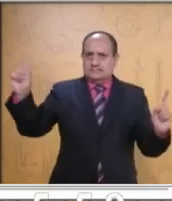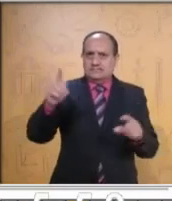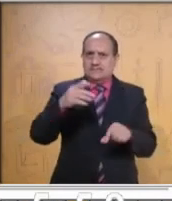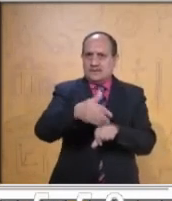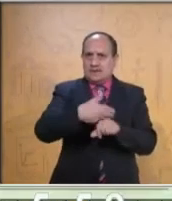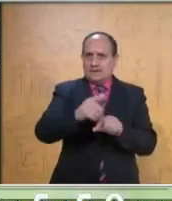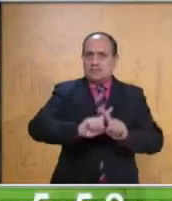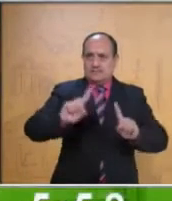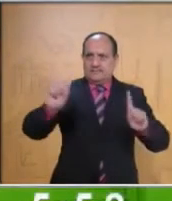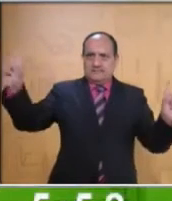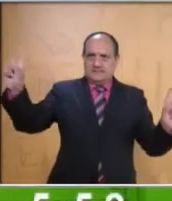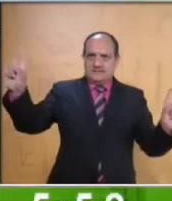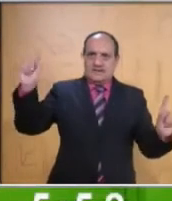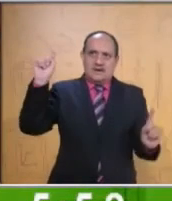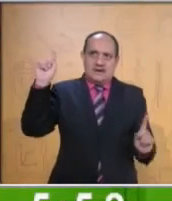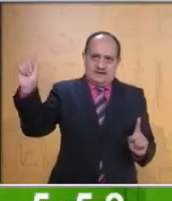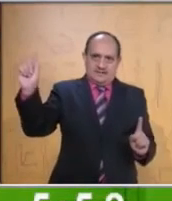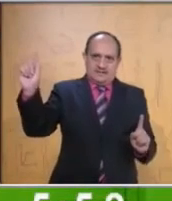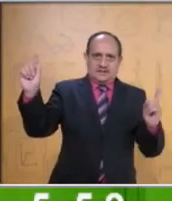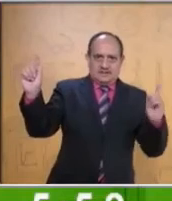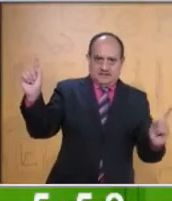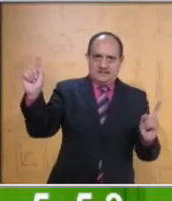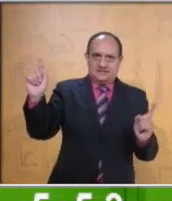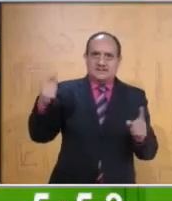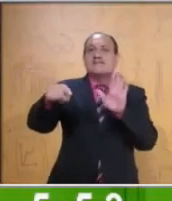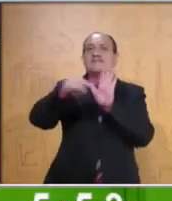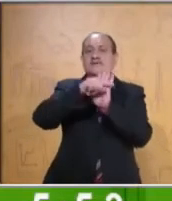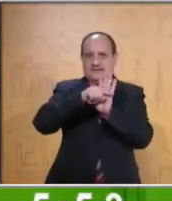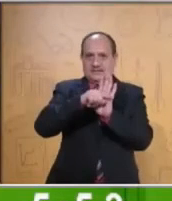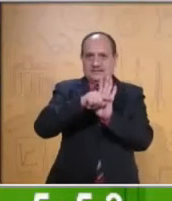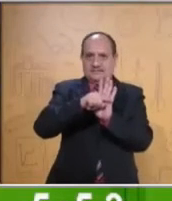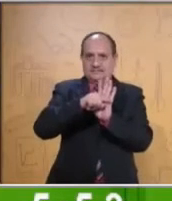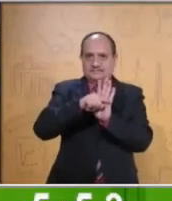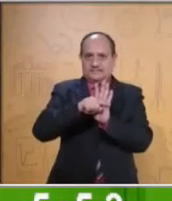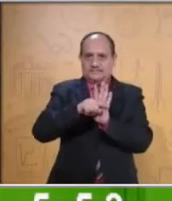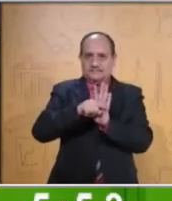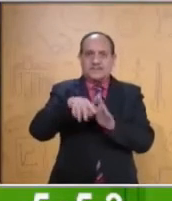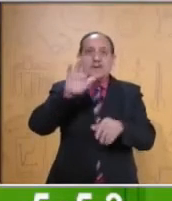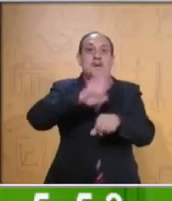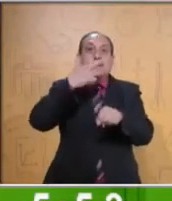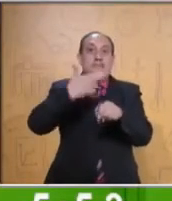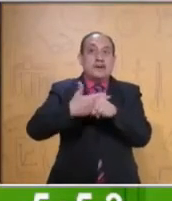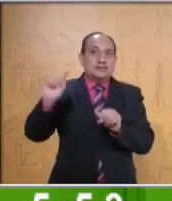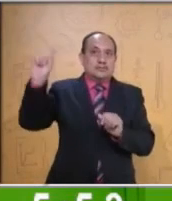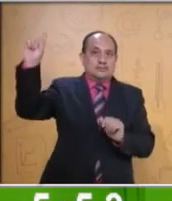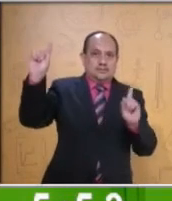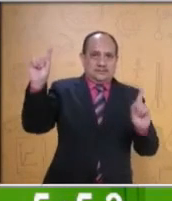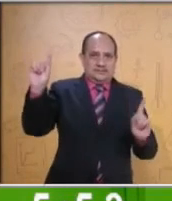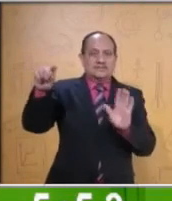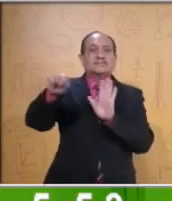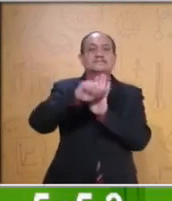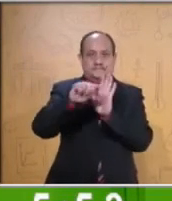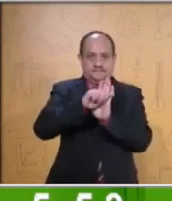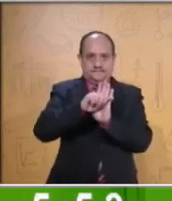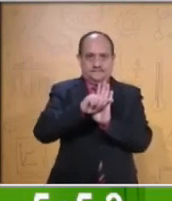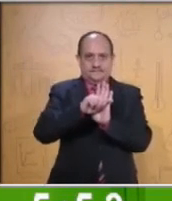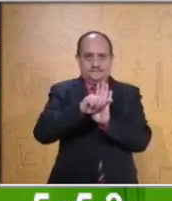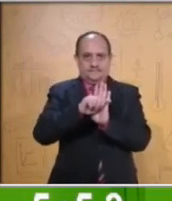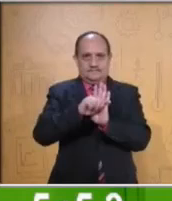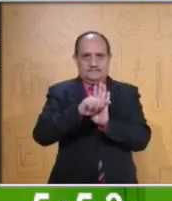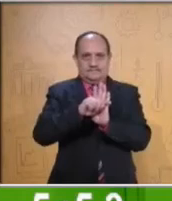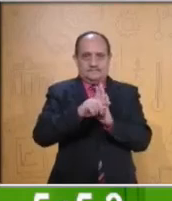Al número mayor le voy a restar el menor. Esa va a ser la fórmula y lo vamos a ver ahorita. Entonces,